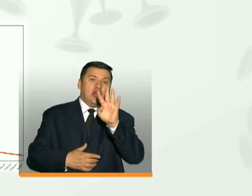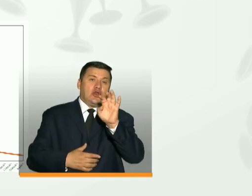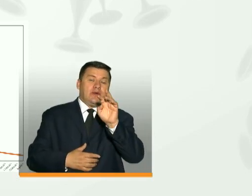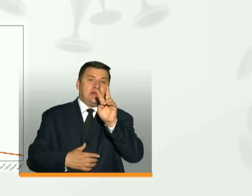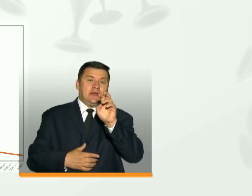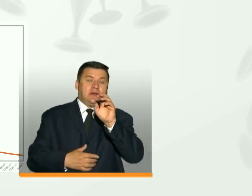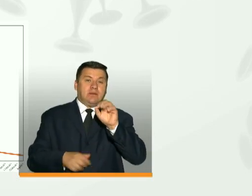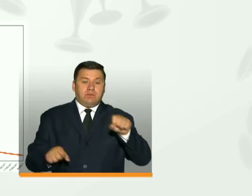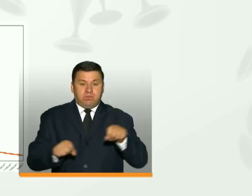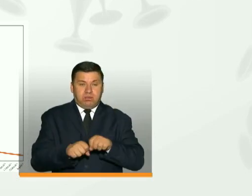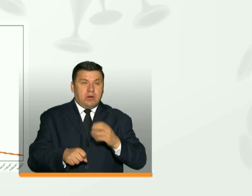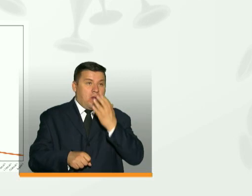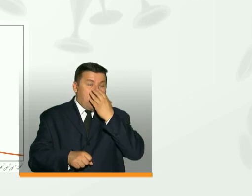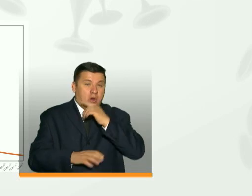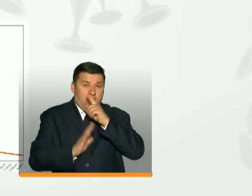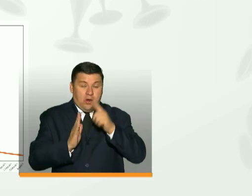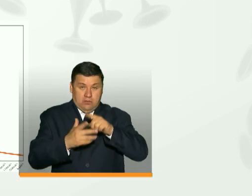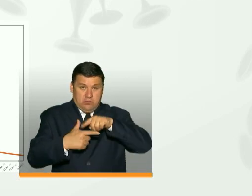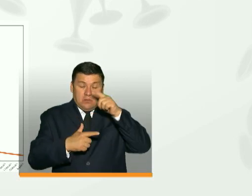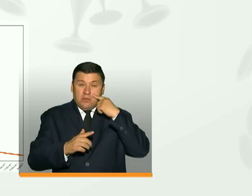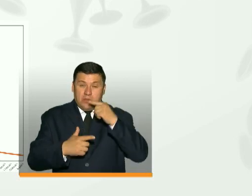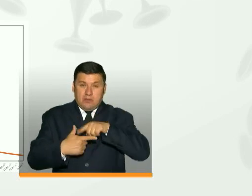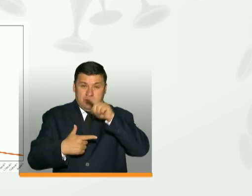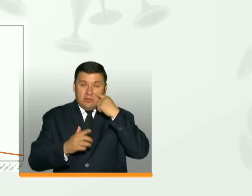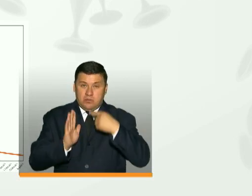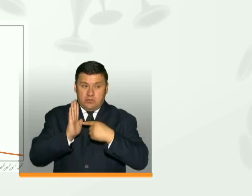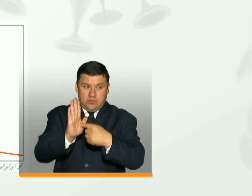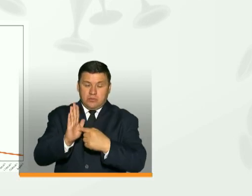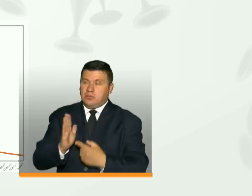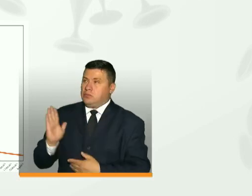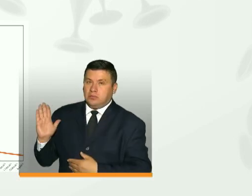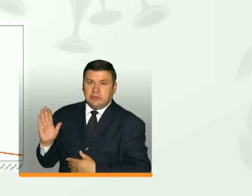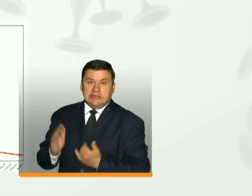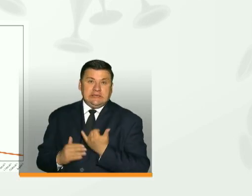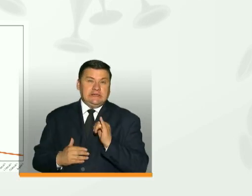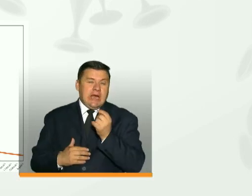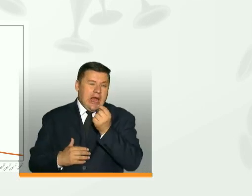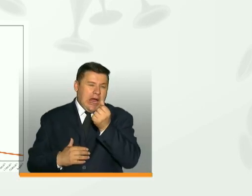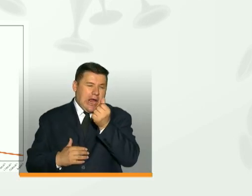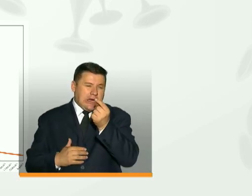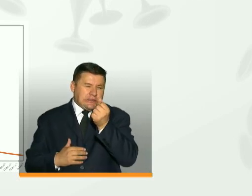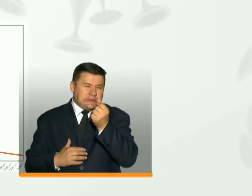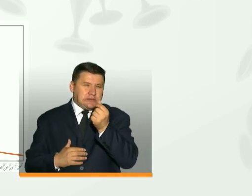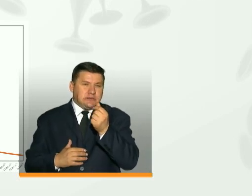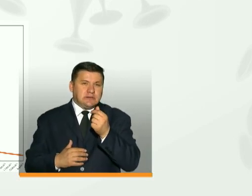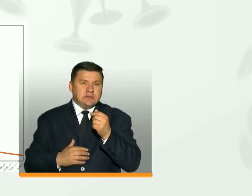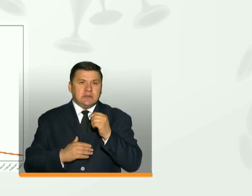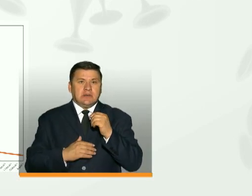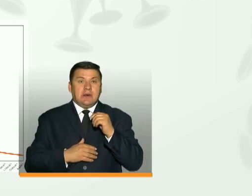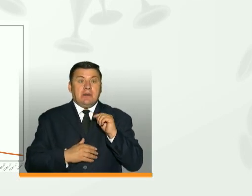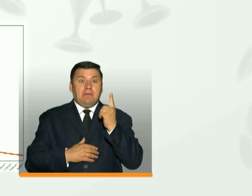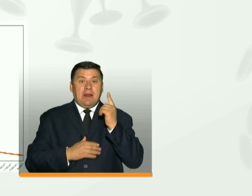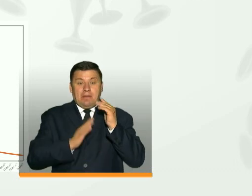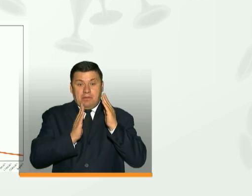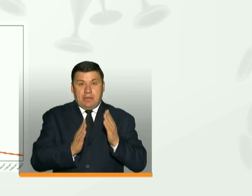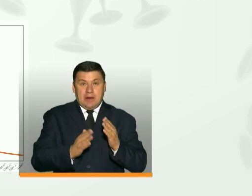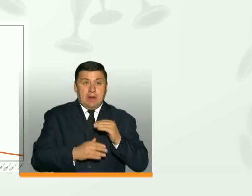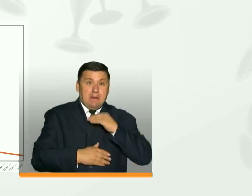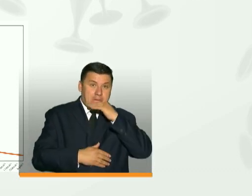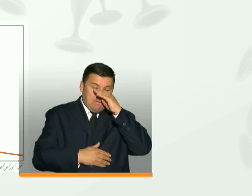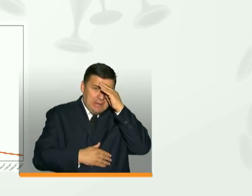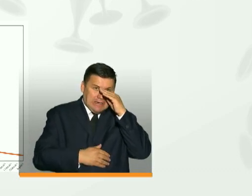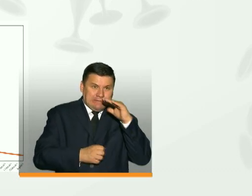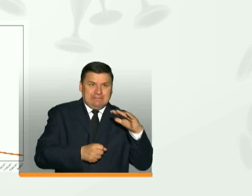297 ventiladores instaladas. Como muestra la gráfica, nos encontramos ya cerca al tope de este primer brote en la ciudad de